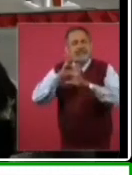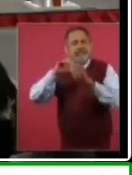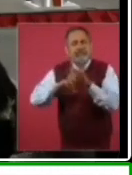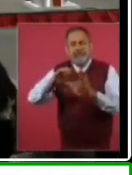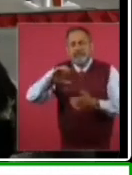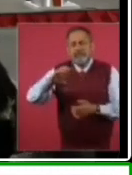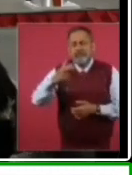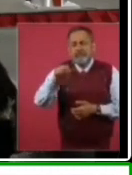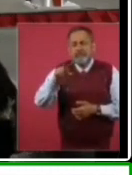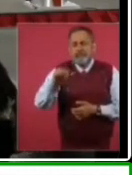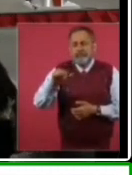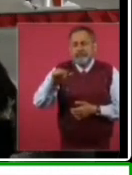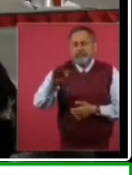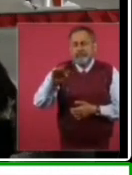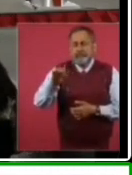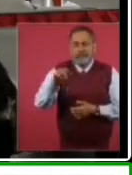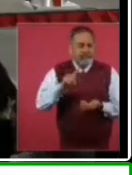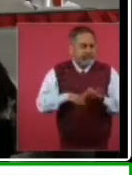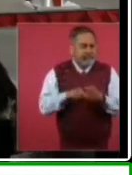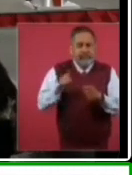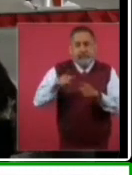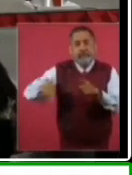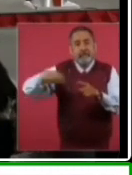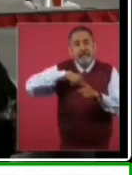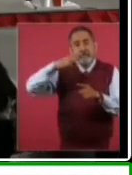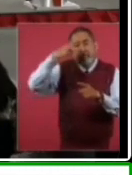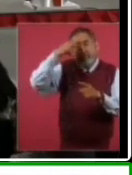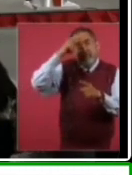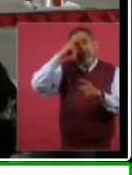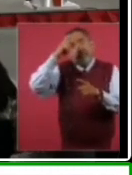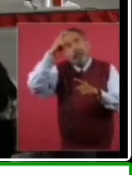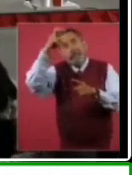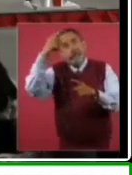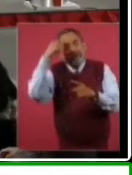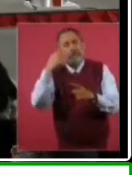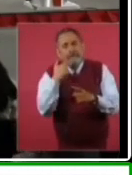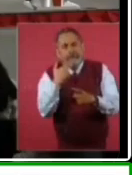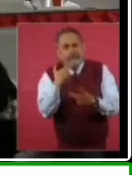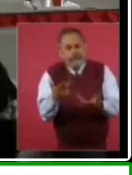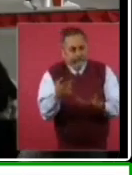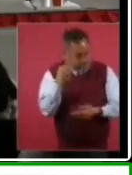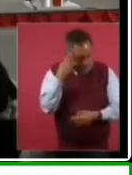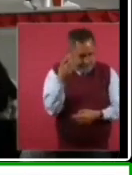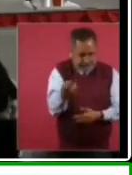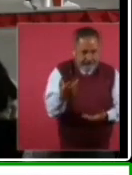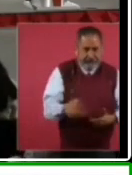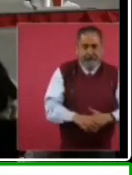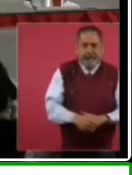¿a qué le tiras cuando sueñas mexicano?